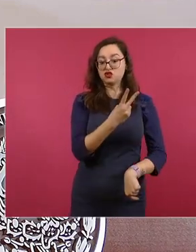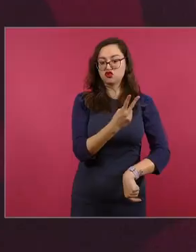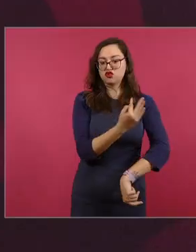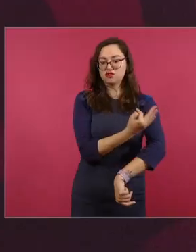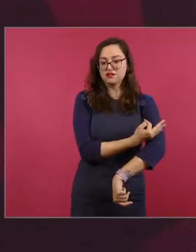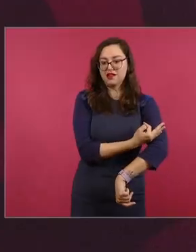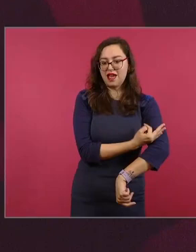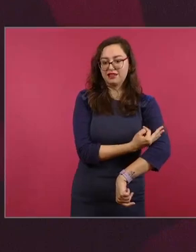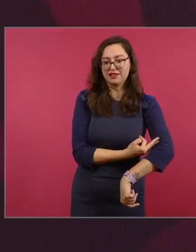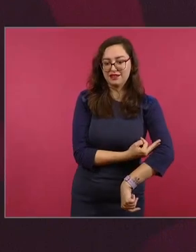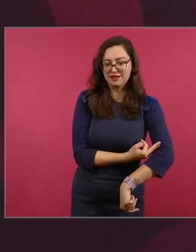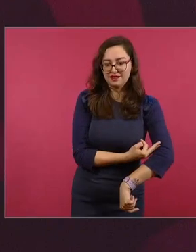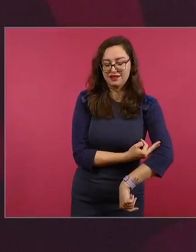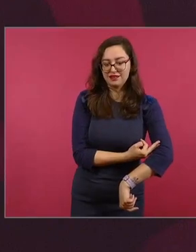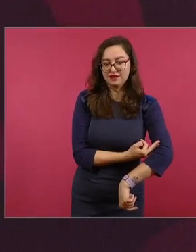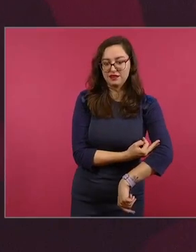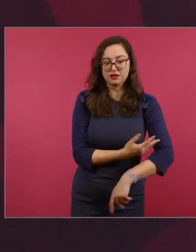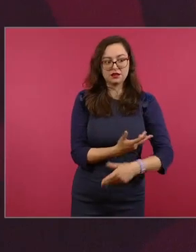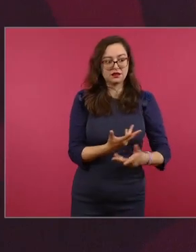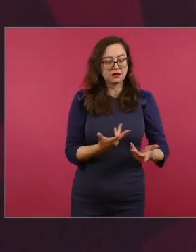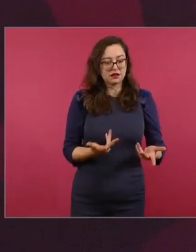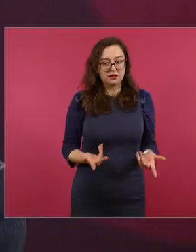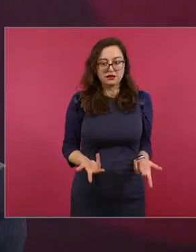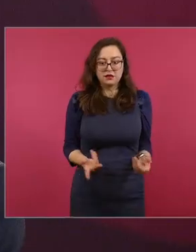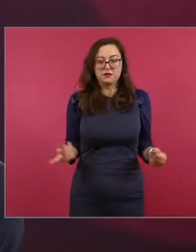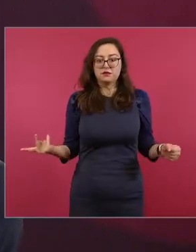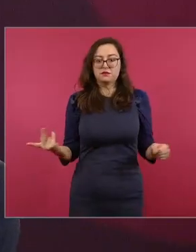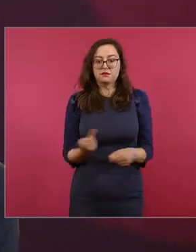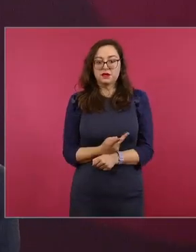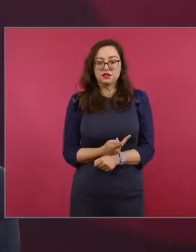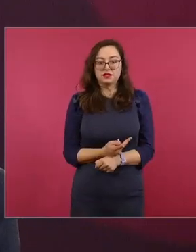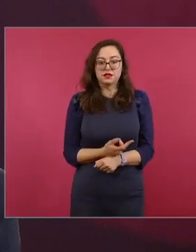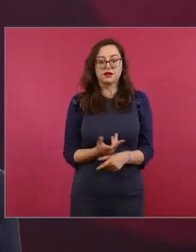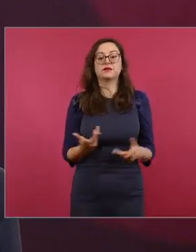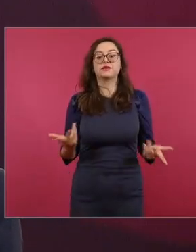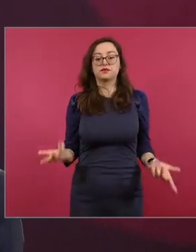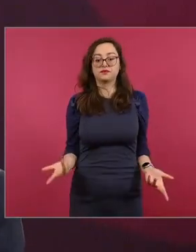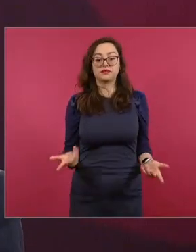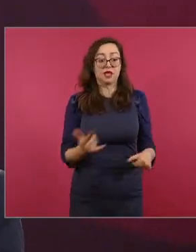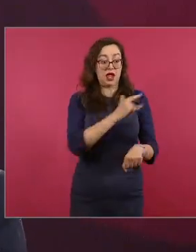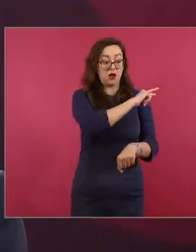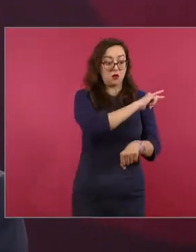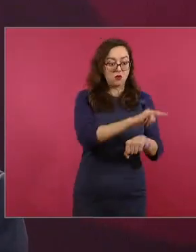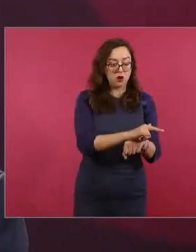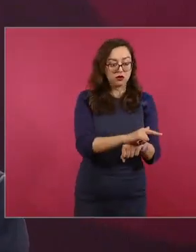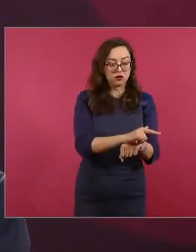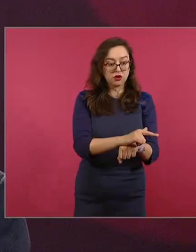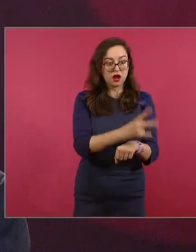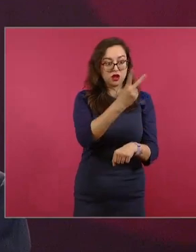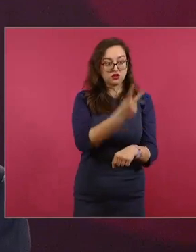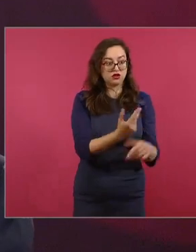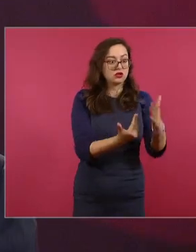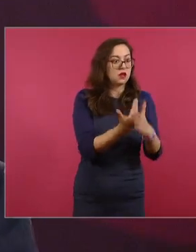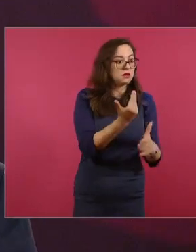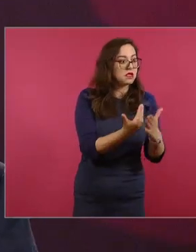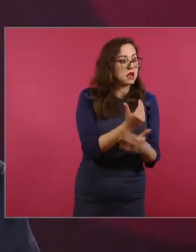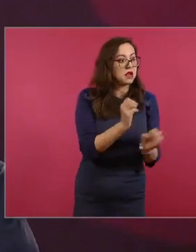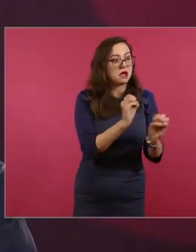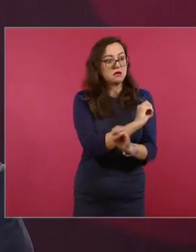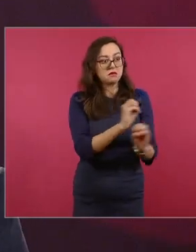el horario legal, el ilegal, y por eso había tanta aglomeración en las